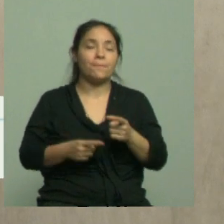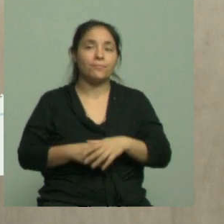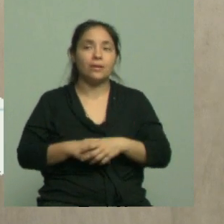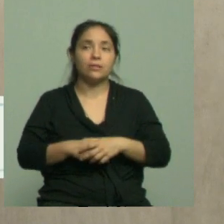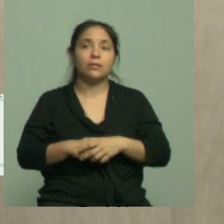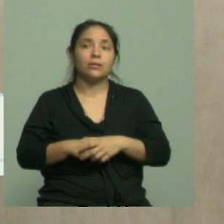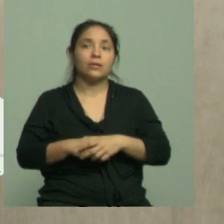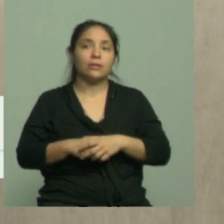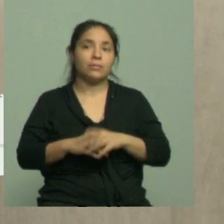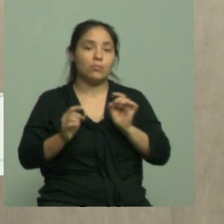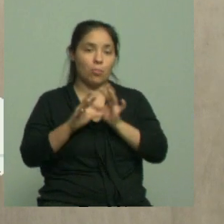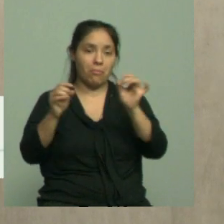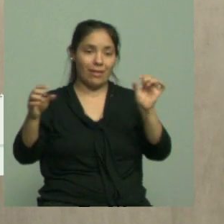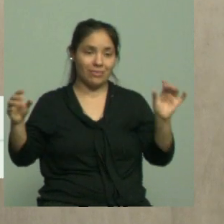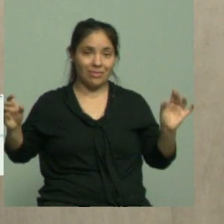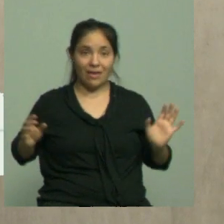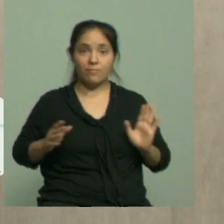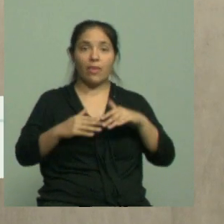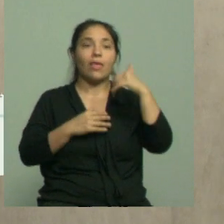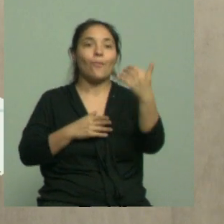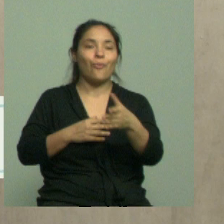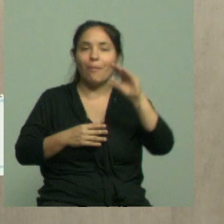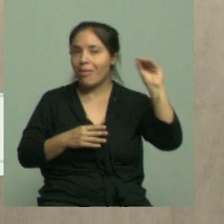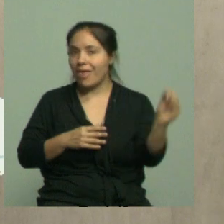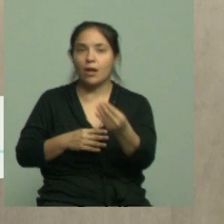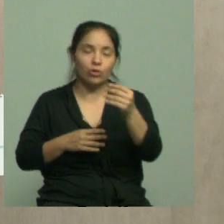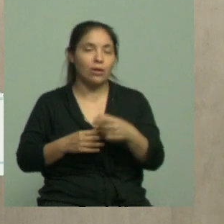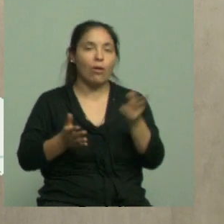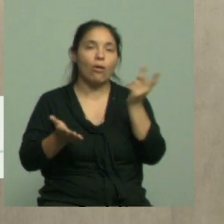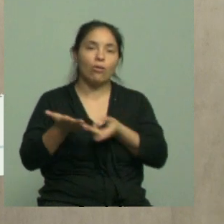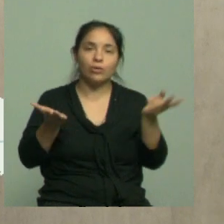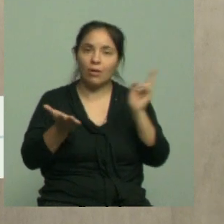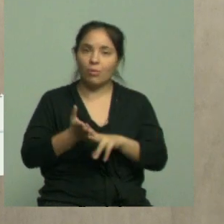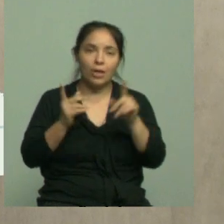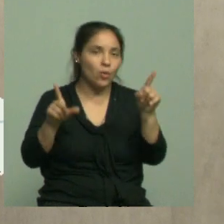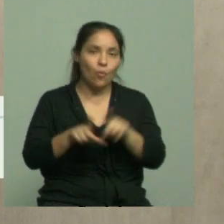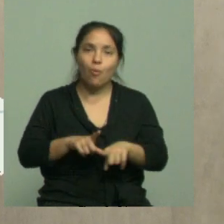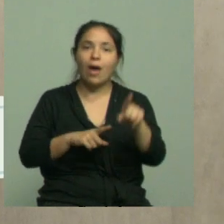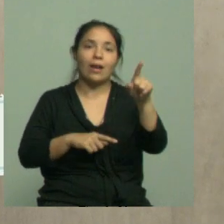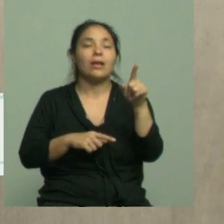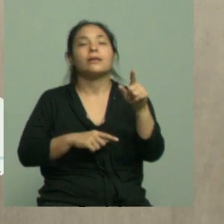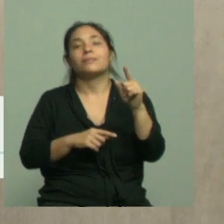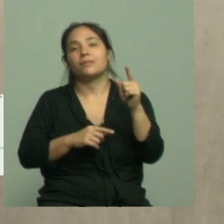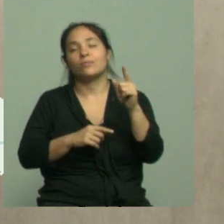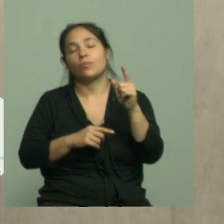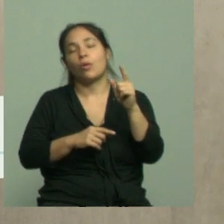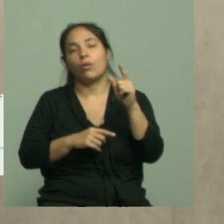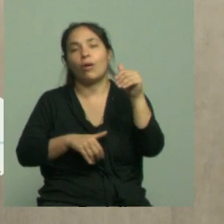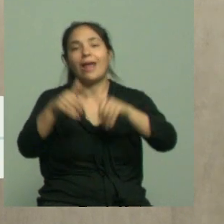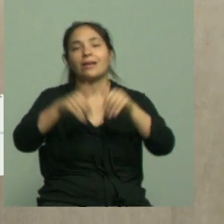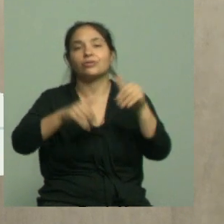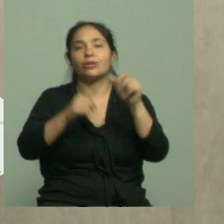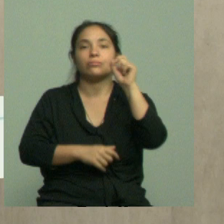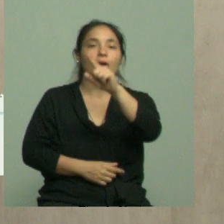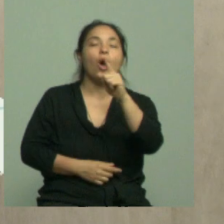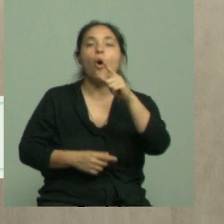post pandemia, que de hecho se vuelve a repetir con las elecciones de Uruguay. Digamos, no se ha